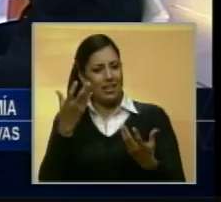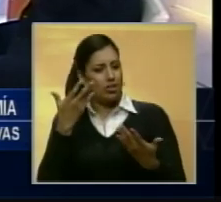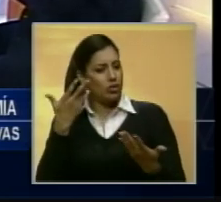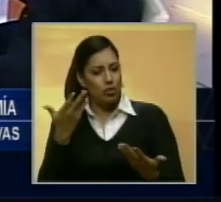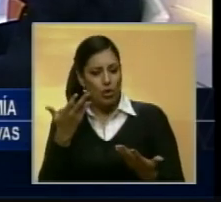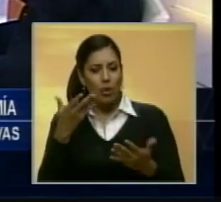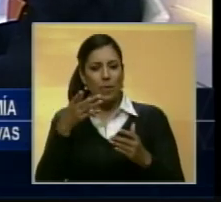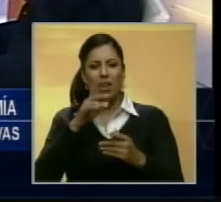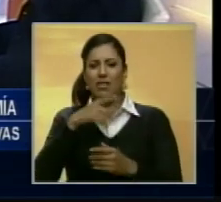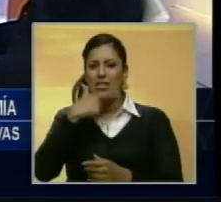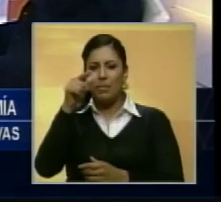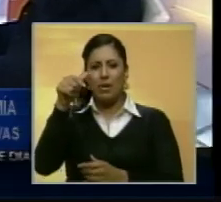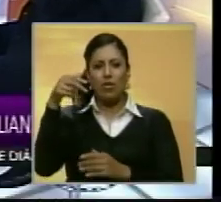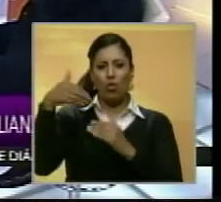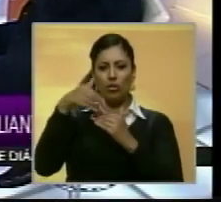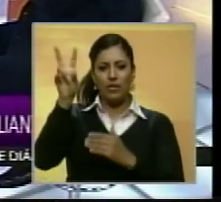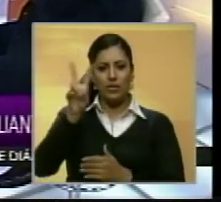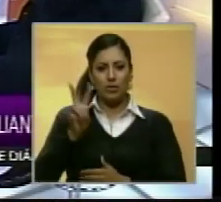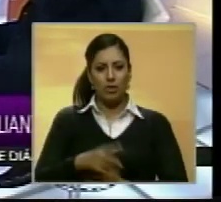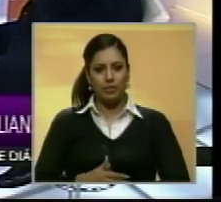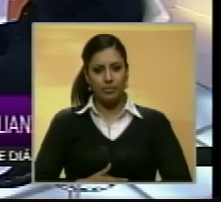las medidas aplicadas a Venezuela.